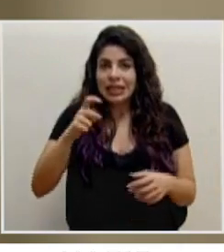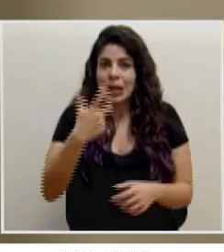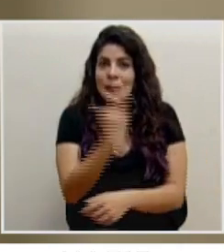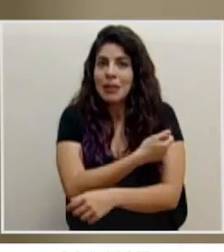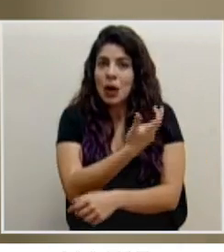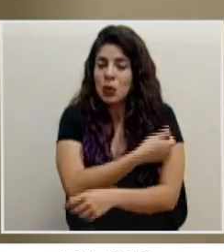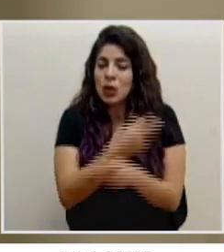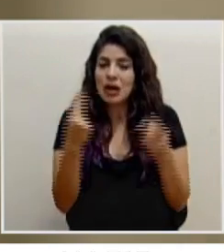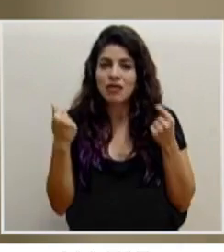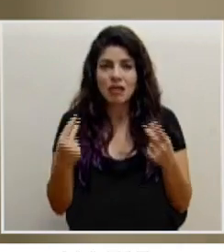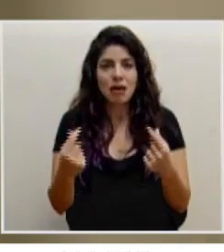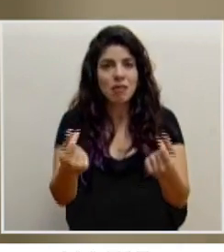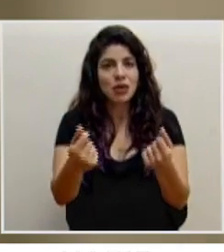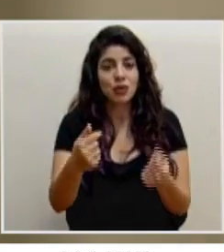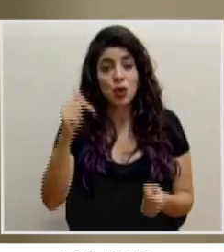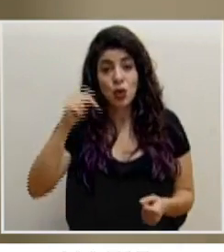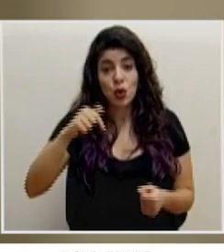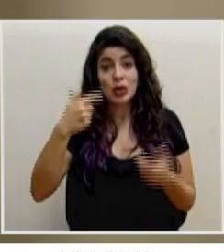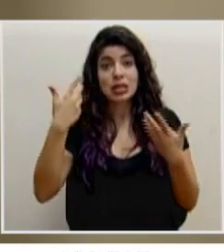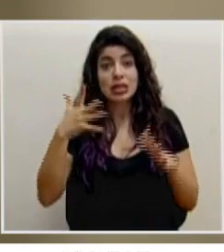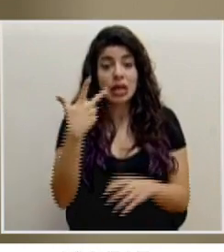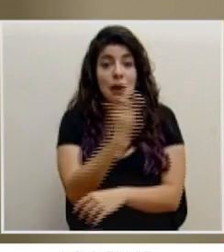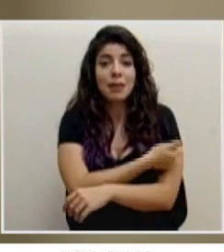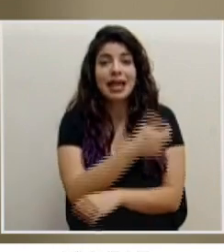rápido posible. Al día de hoy hemos aplicado